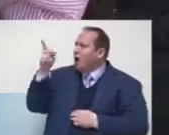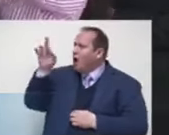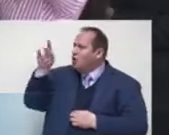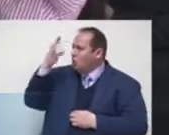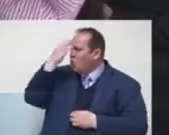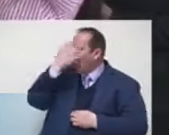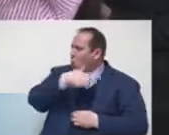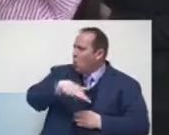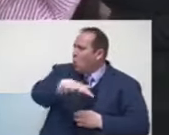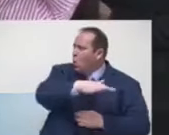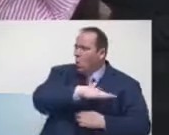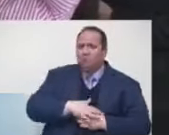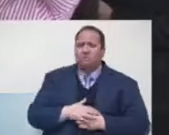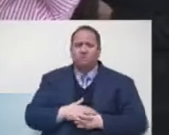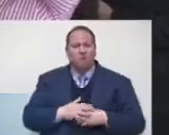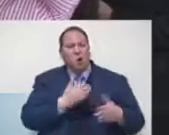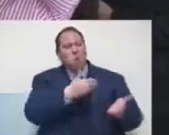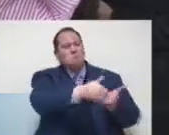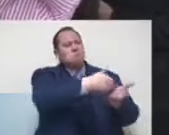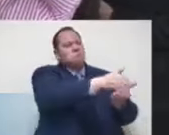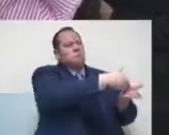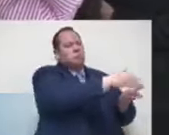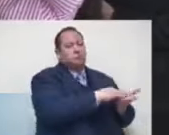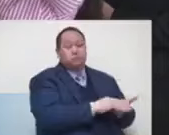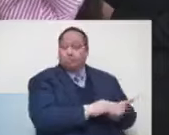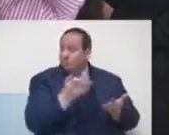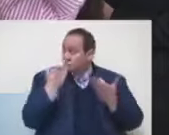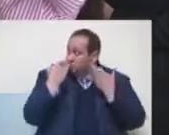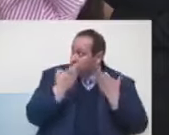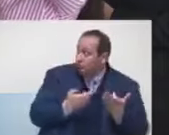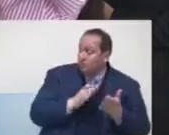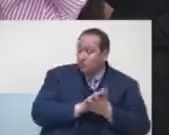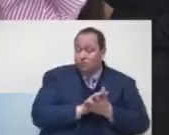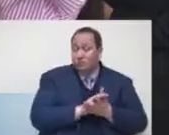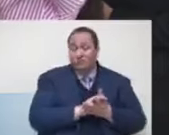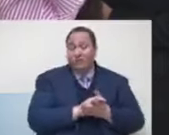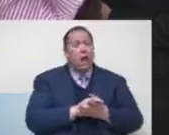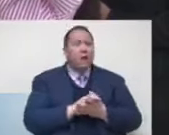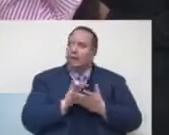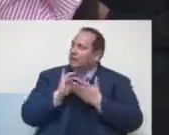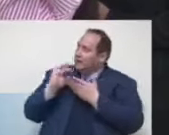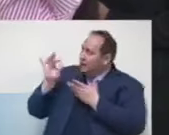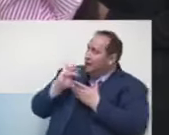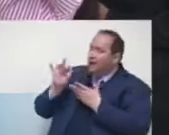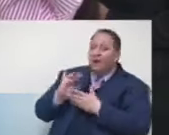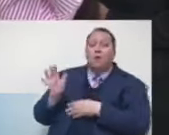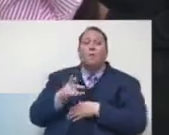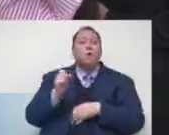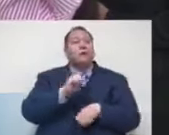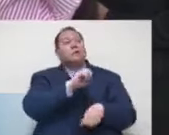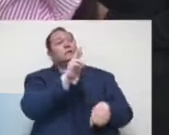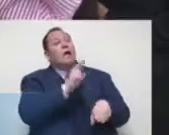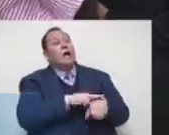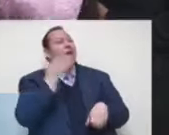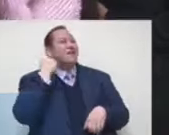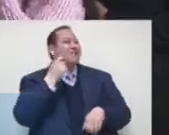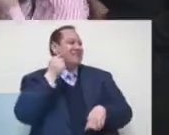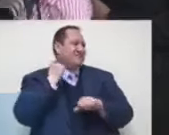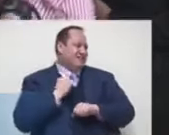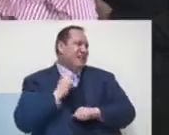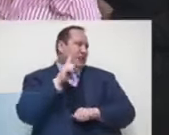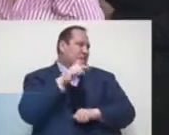conoces nadie, la situación. Hay un despojo ahí, pues bueno, nada más ahí para que tengan conocimiento, porque la federación, el que era exsecretario del agua de